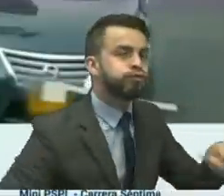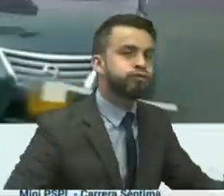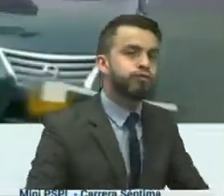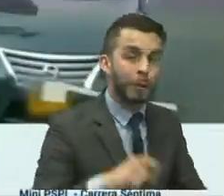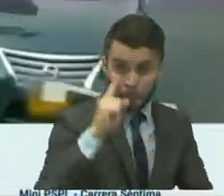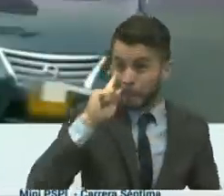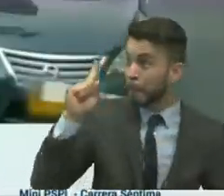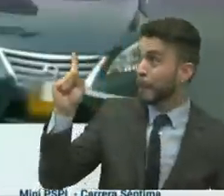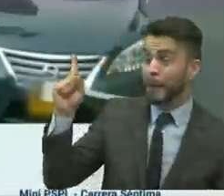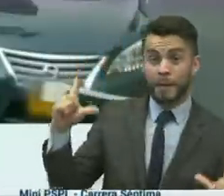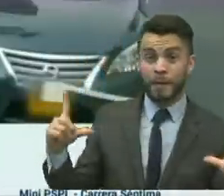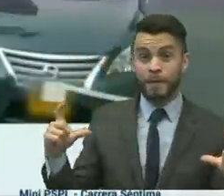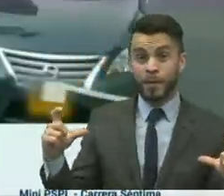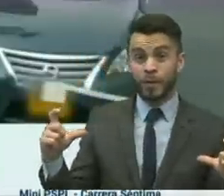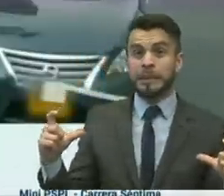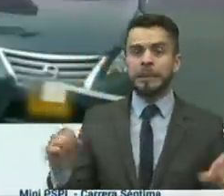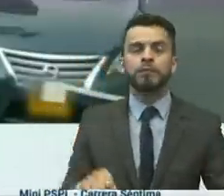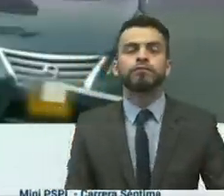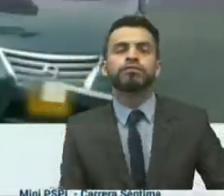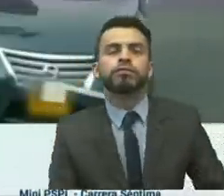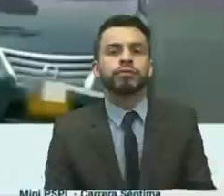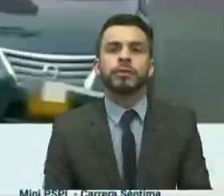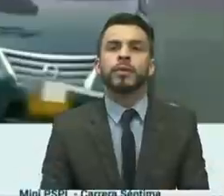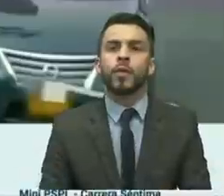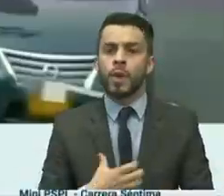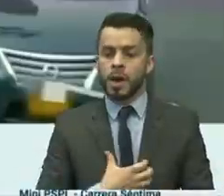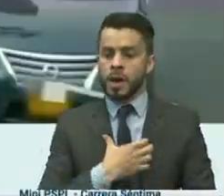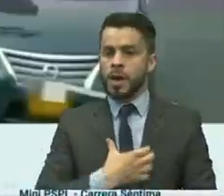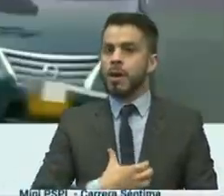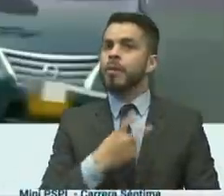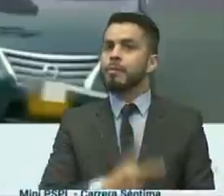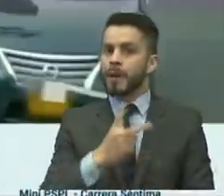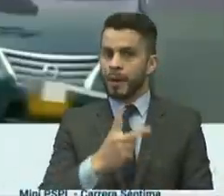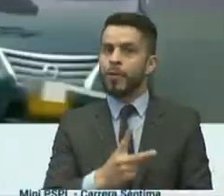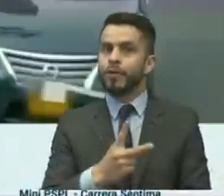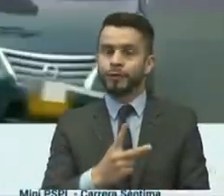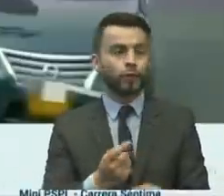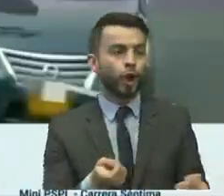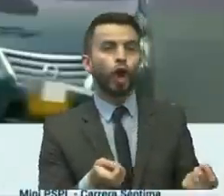la experiencia para los ciclistas puede ser difícil y complicada.